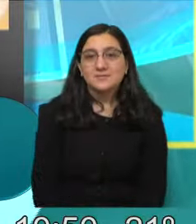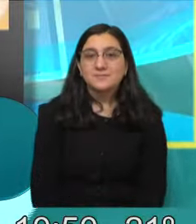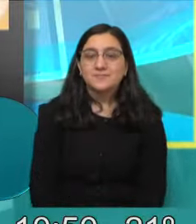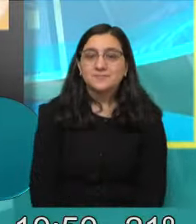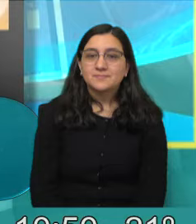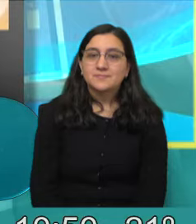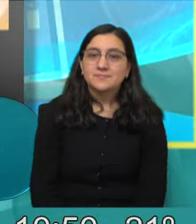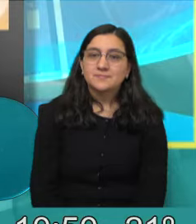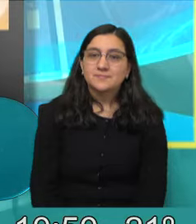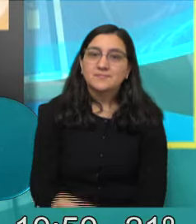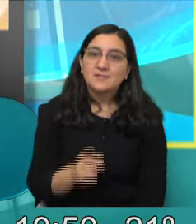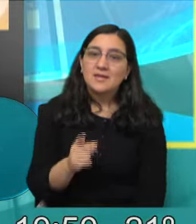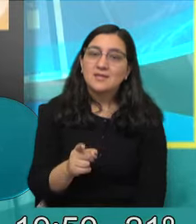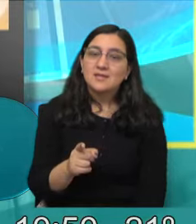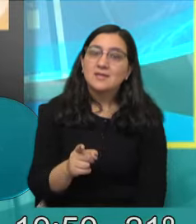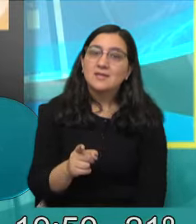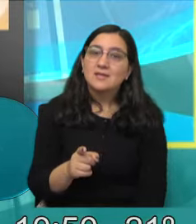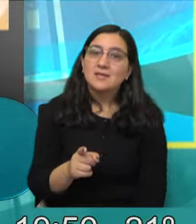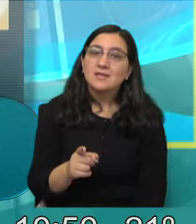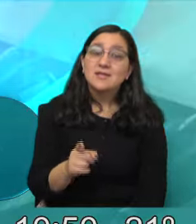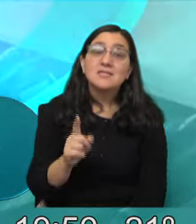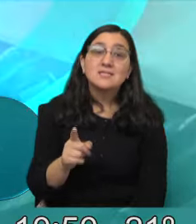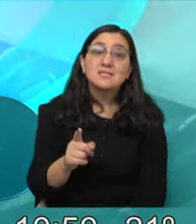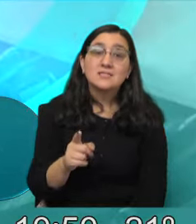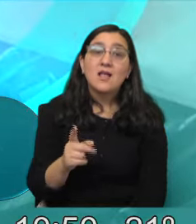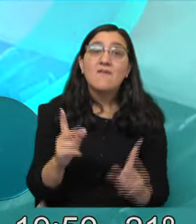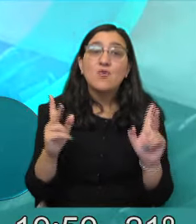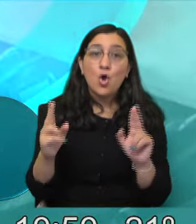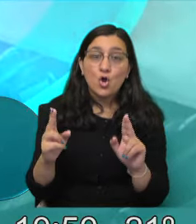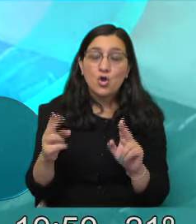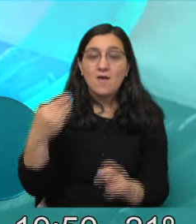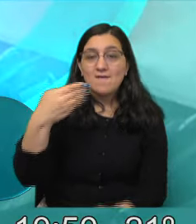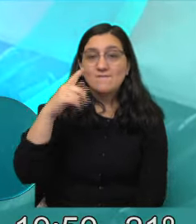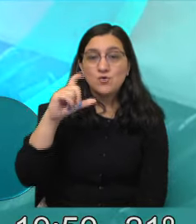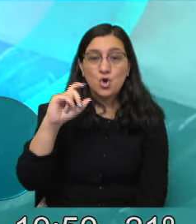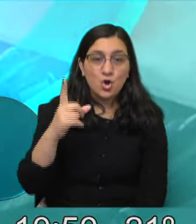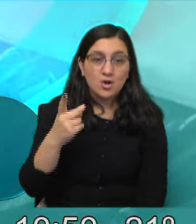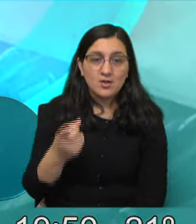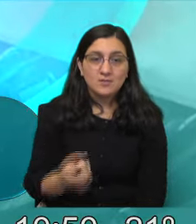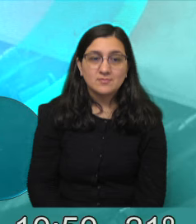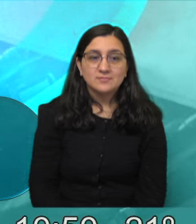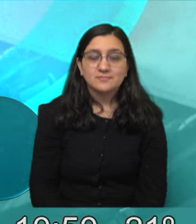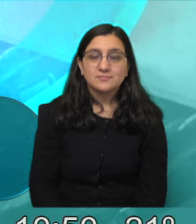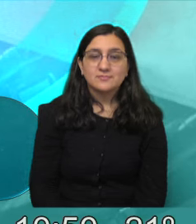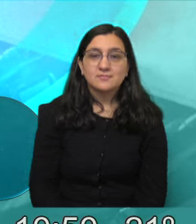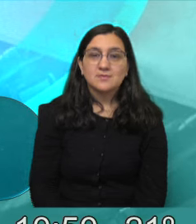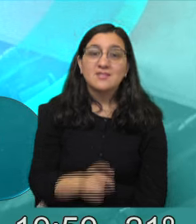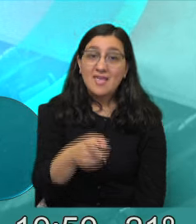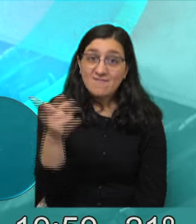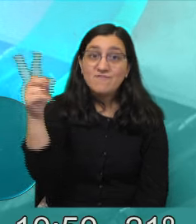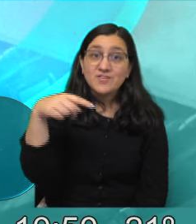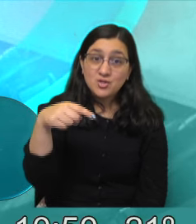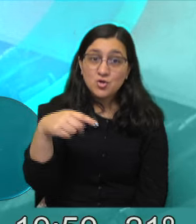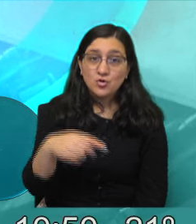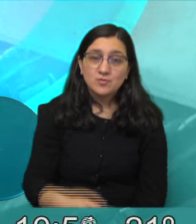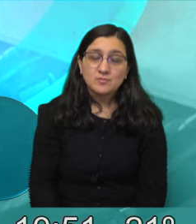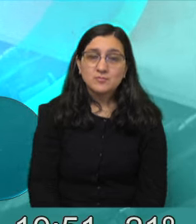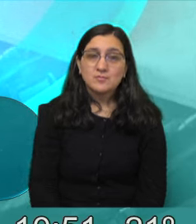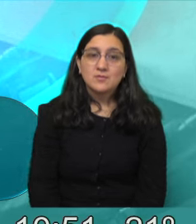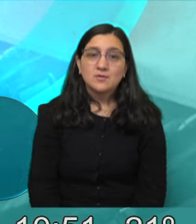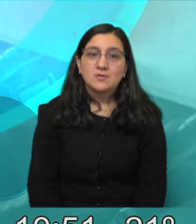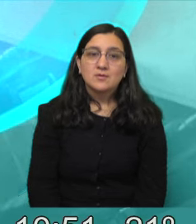por ejemplo. Ay, ¿qué? Ese es el blog, digamos. Lo que dio origen al TBT. Claro,